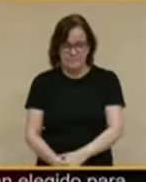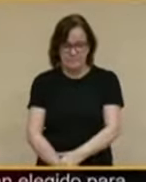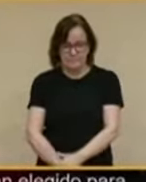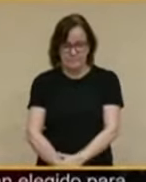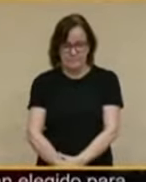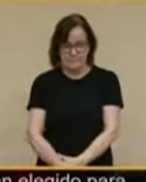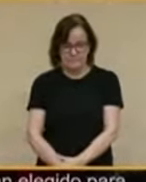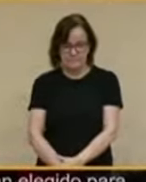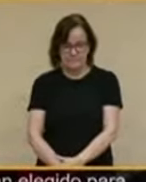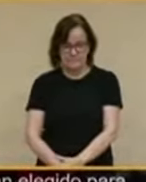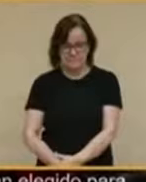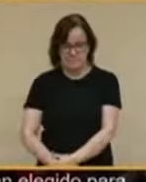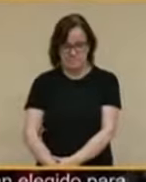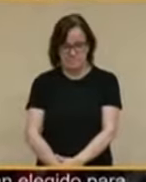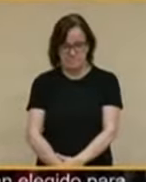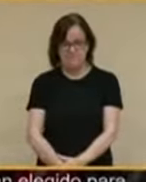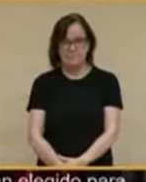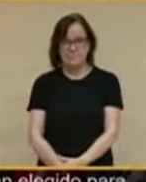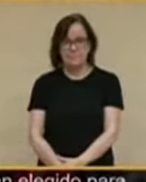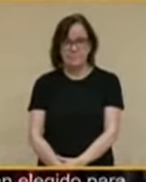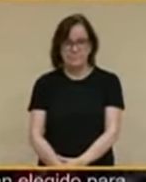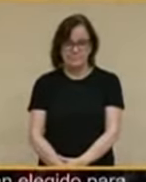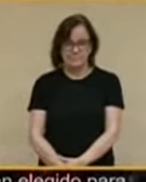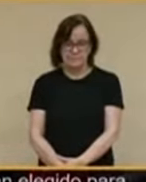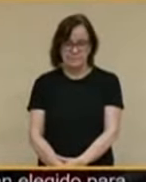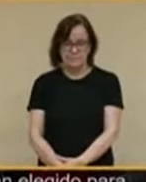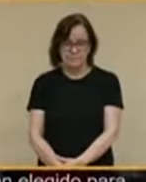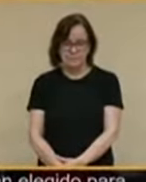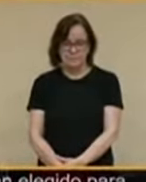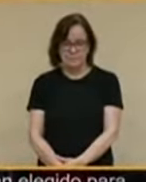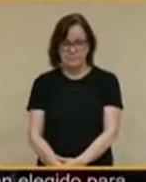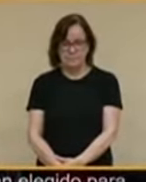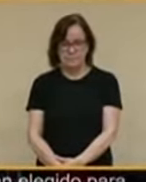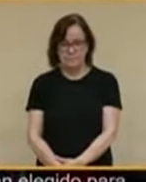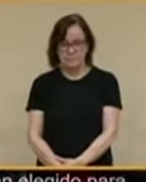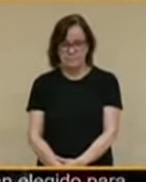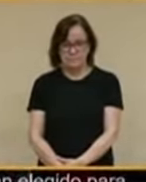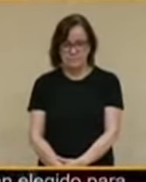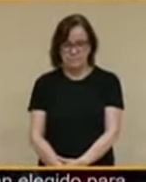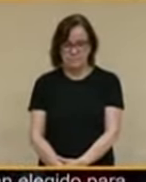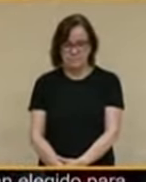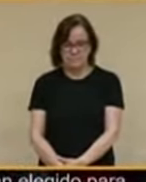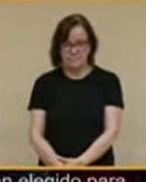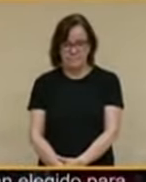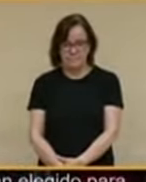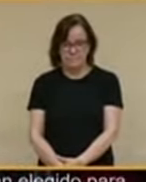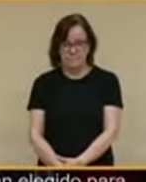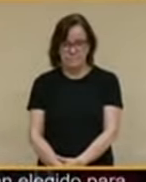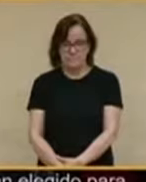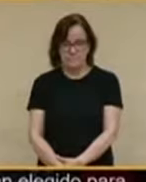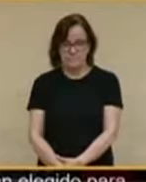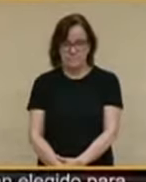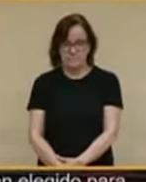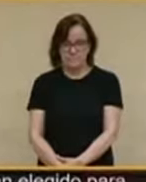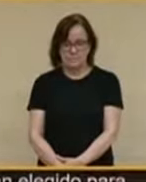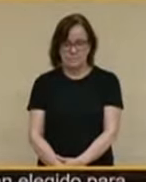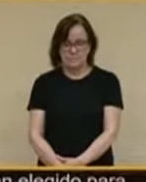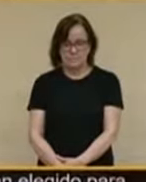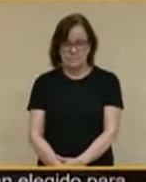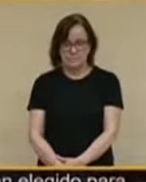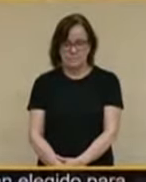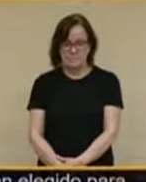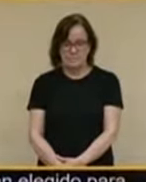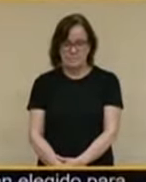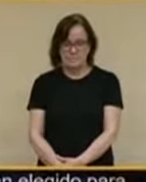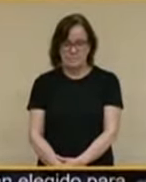Es una pena que Vox y el Partido Popular estén tan separados que no se reconozcan los buenos discursos, porque no hay nadie de